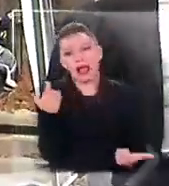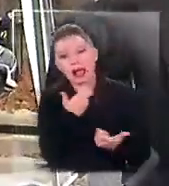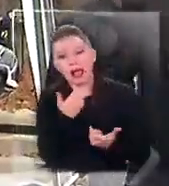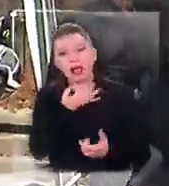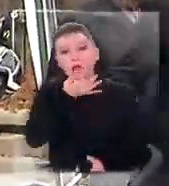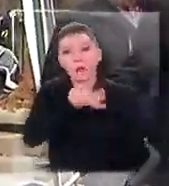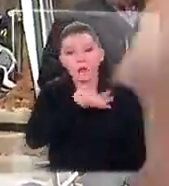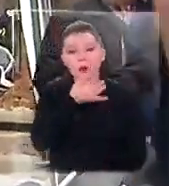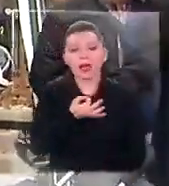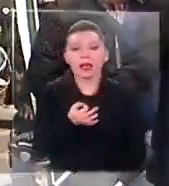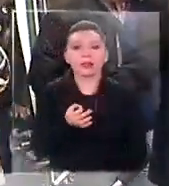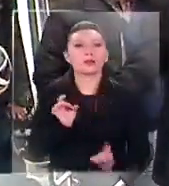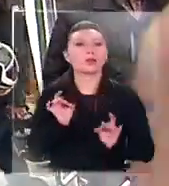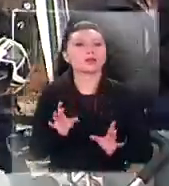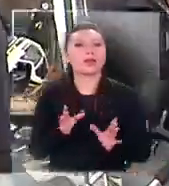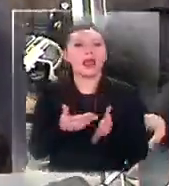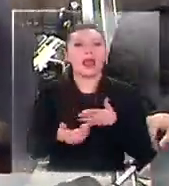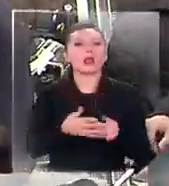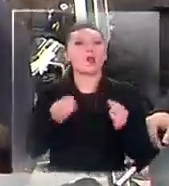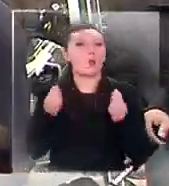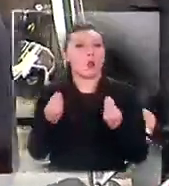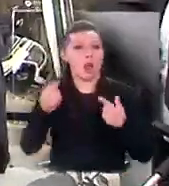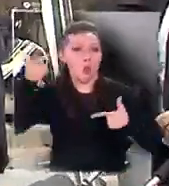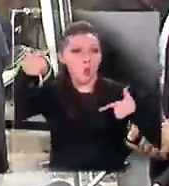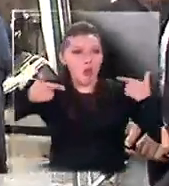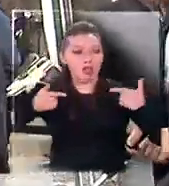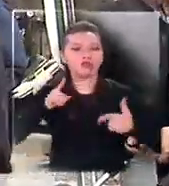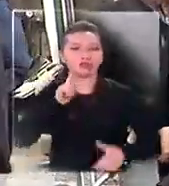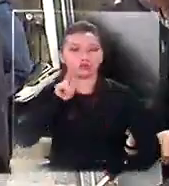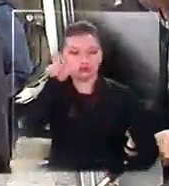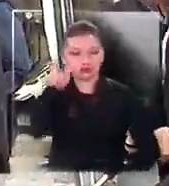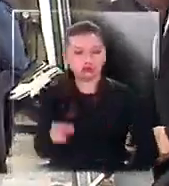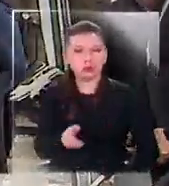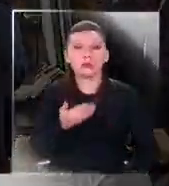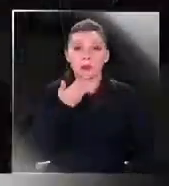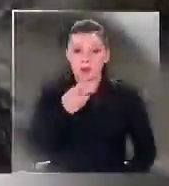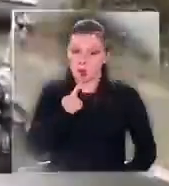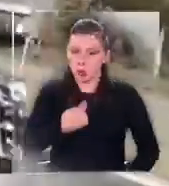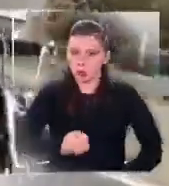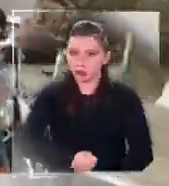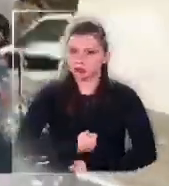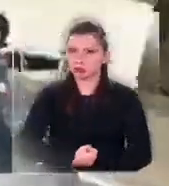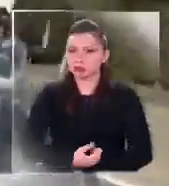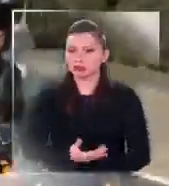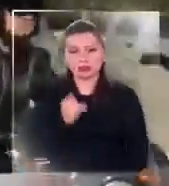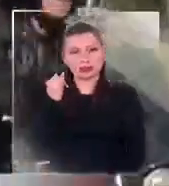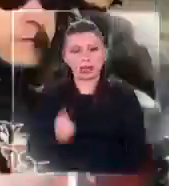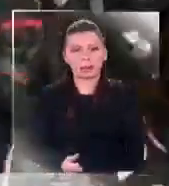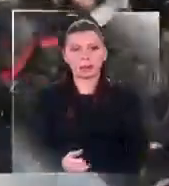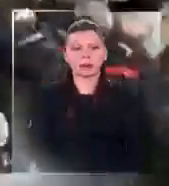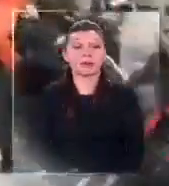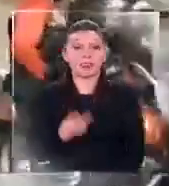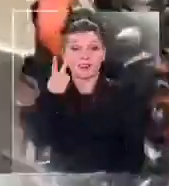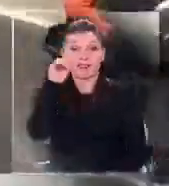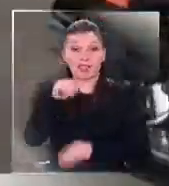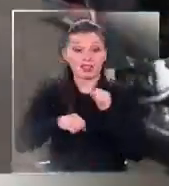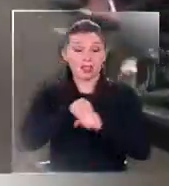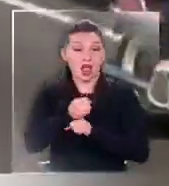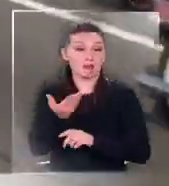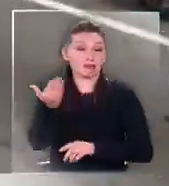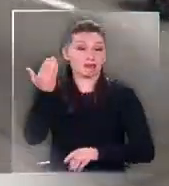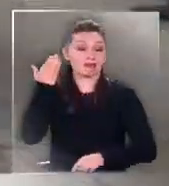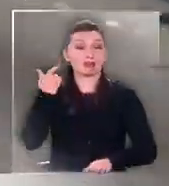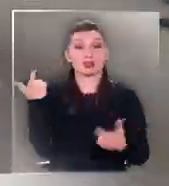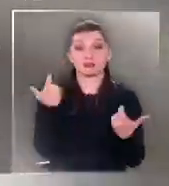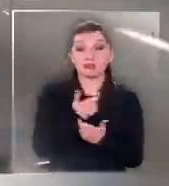era como buen Guaso, era un tipo también duro. Hace más de 20 años que el